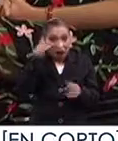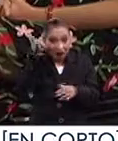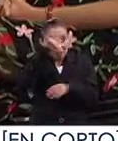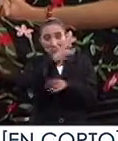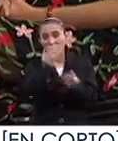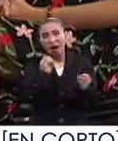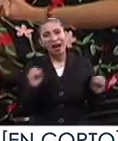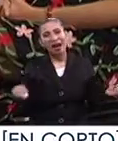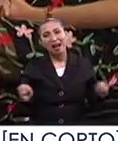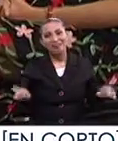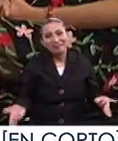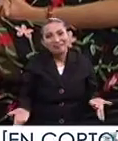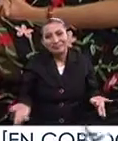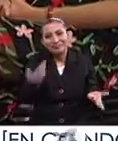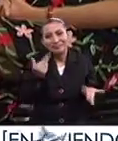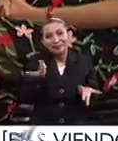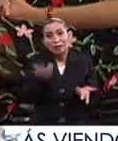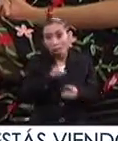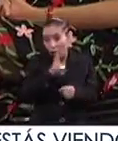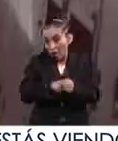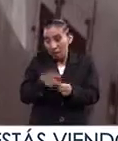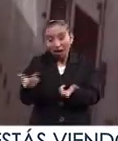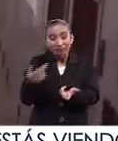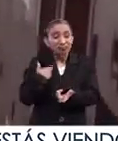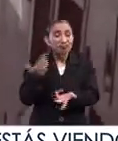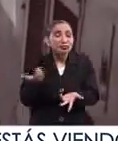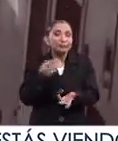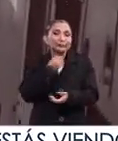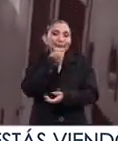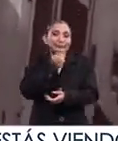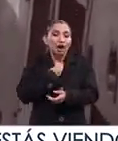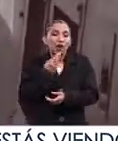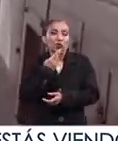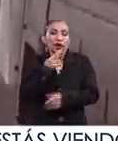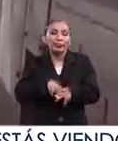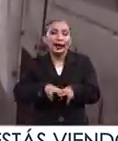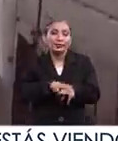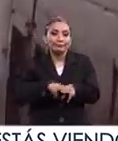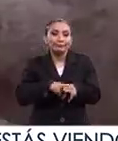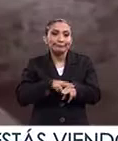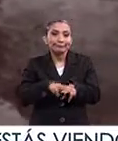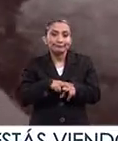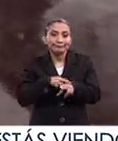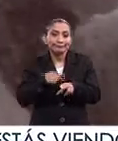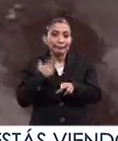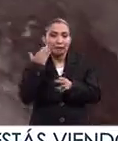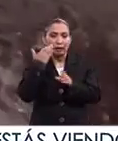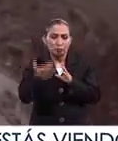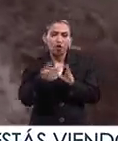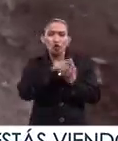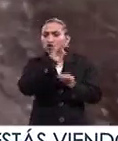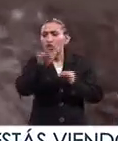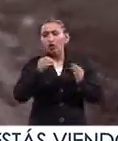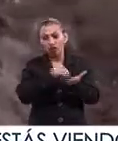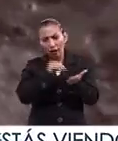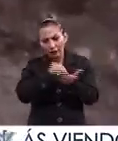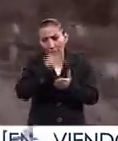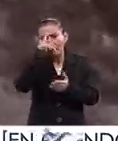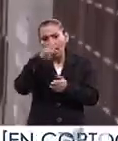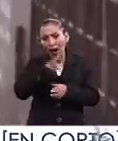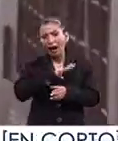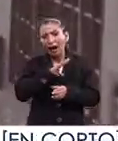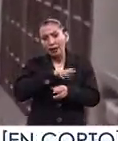avión así regularmente, digamos, ¿no? Entonces se viajaba en tren. Era una época en donde todavía en